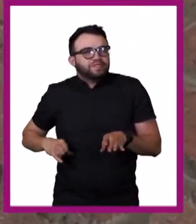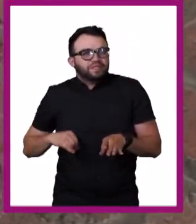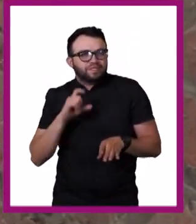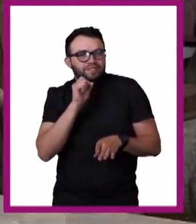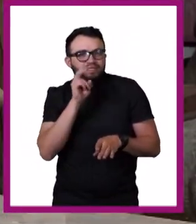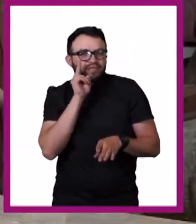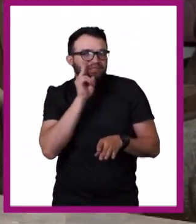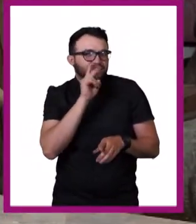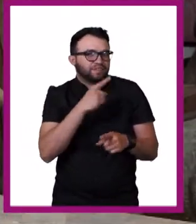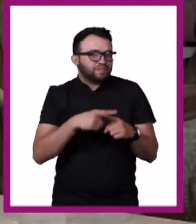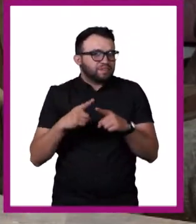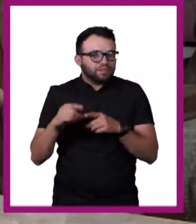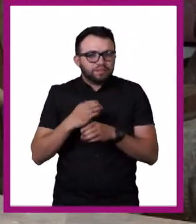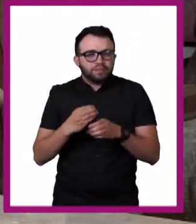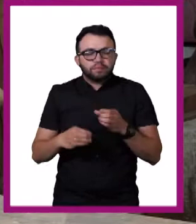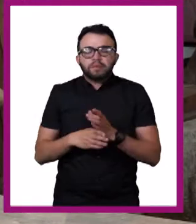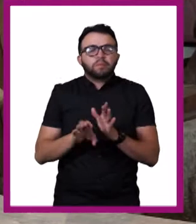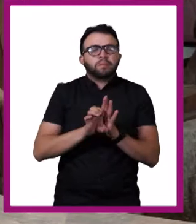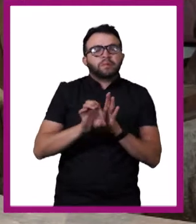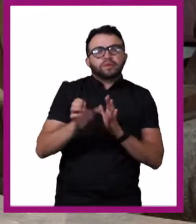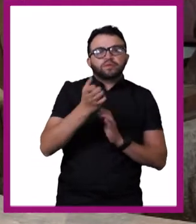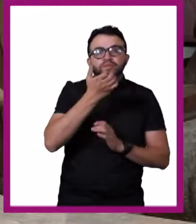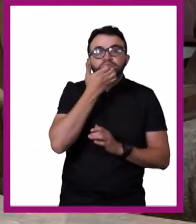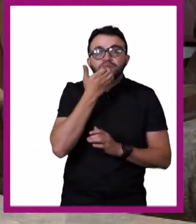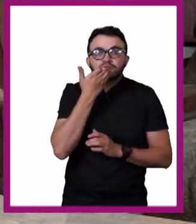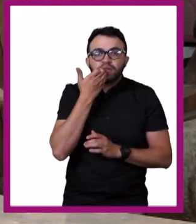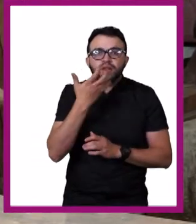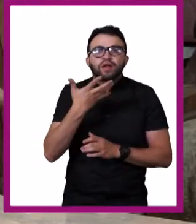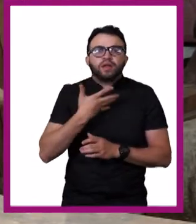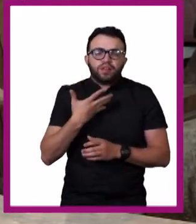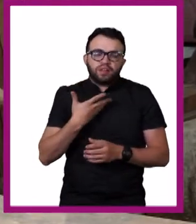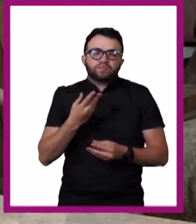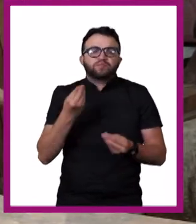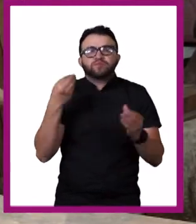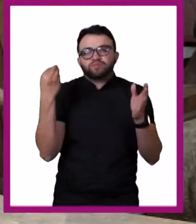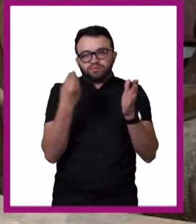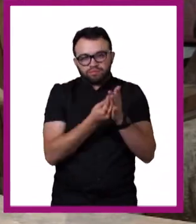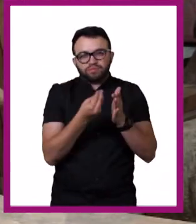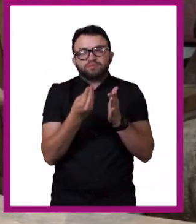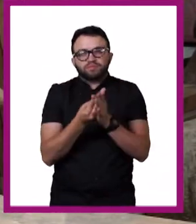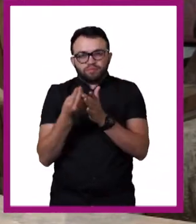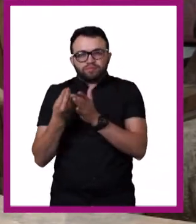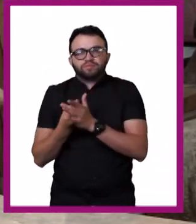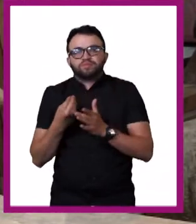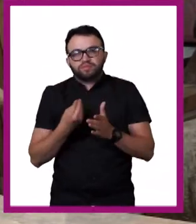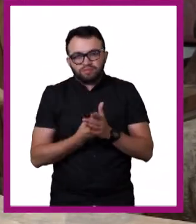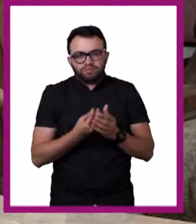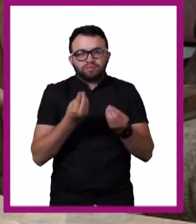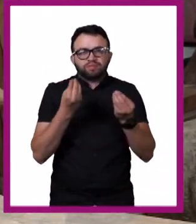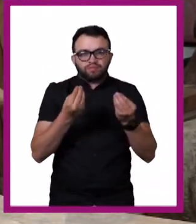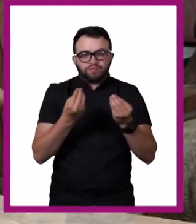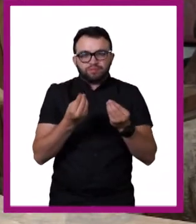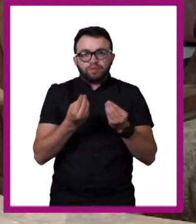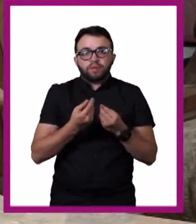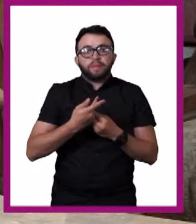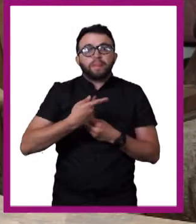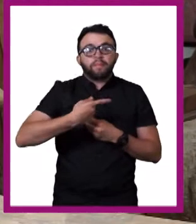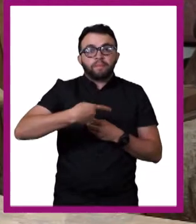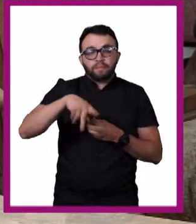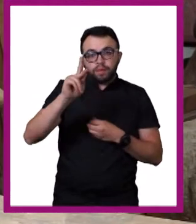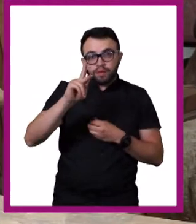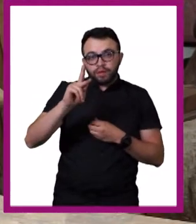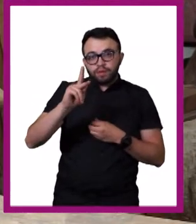la escuela, por ejemplo, pues estaba todas las clases que tenía que tomar, sin embargo, aunque sabía